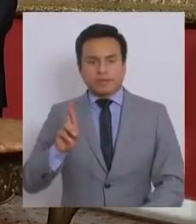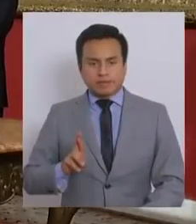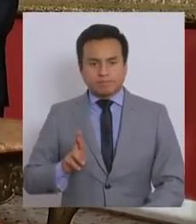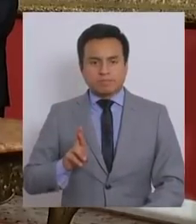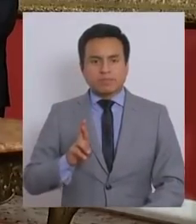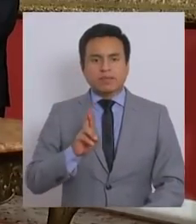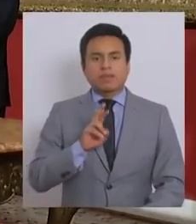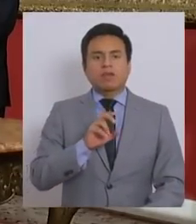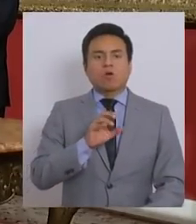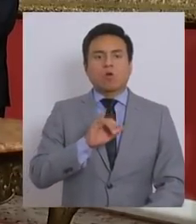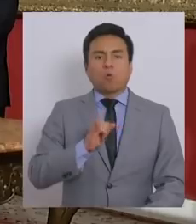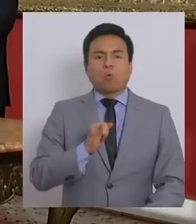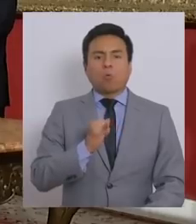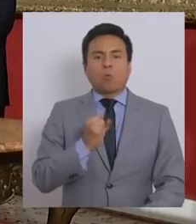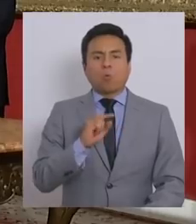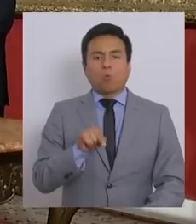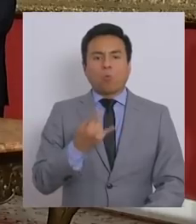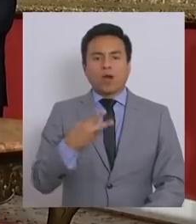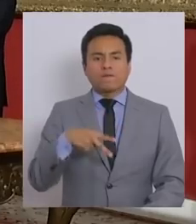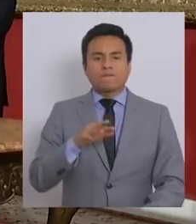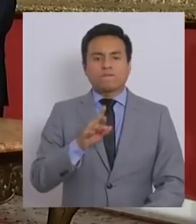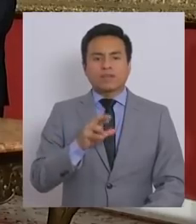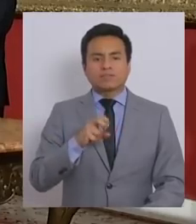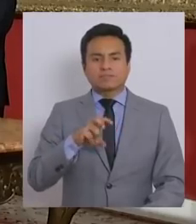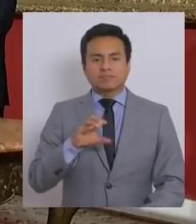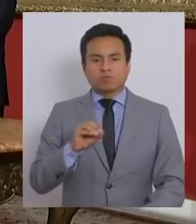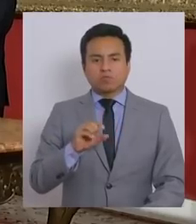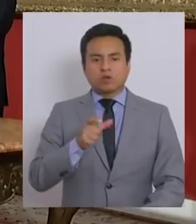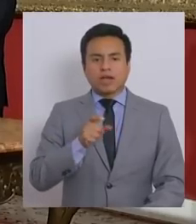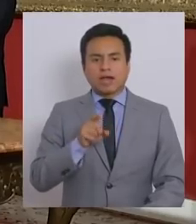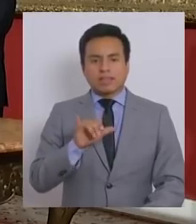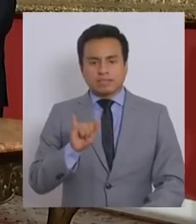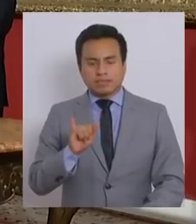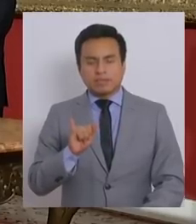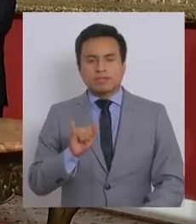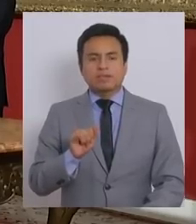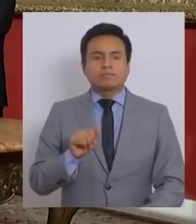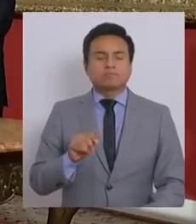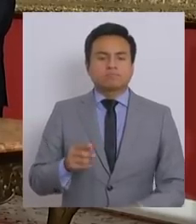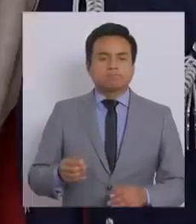Juan Francisco Gali Basili, Ministro del Interior y Seguridad Pública, subrogante.